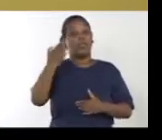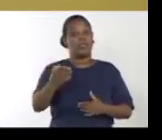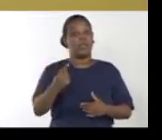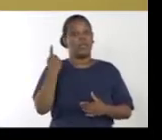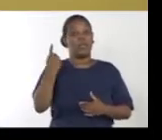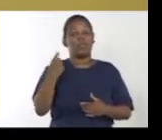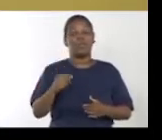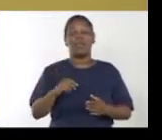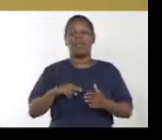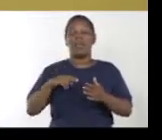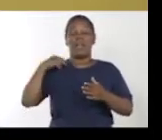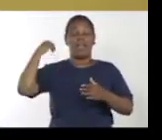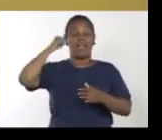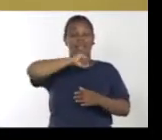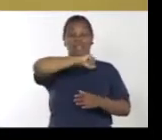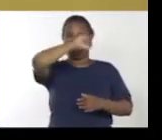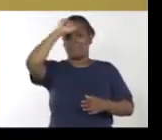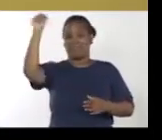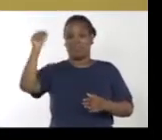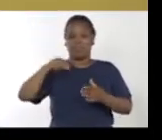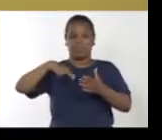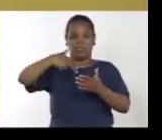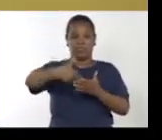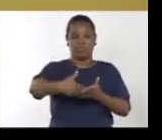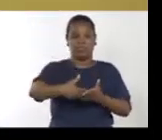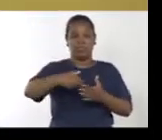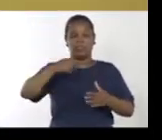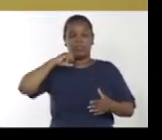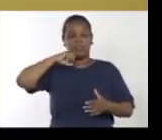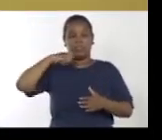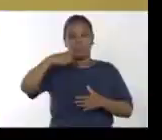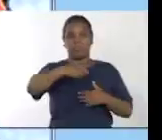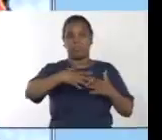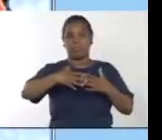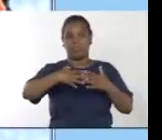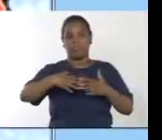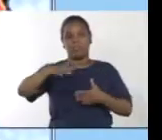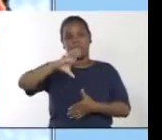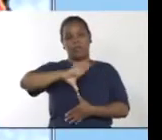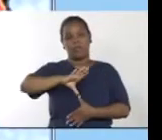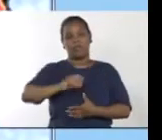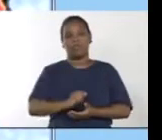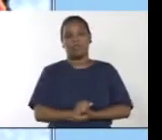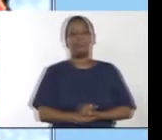constituyeron la primera gran derrota del imperialismo yanqui en América.